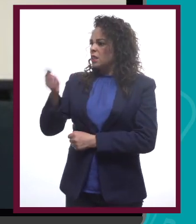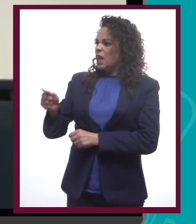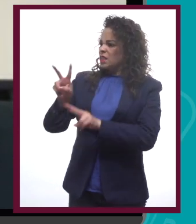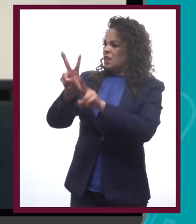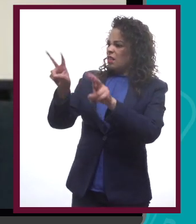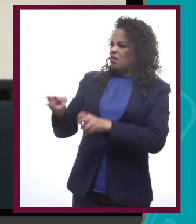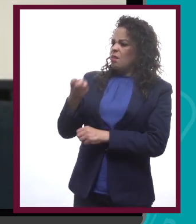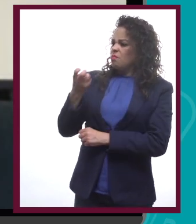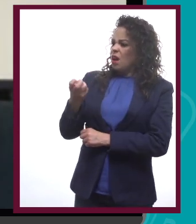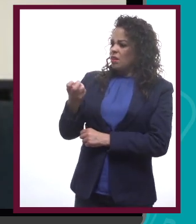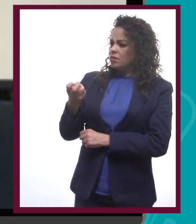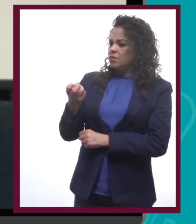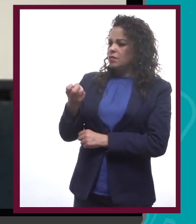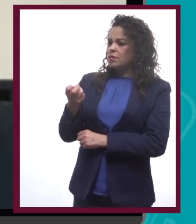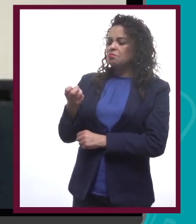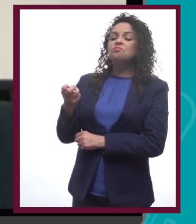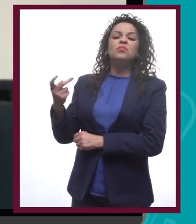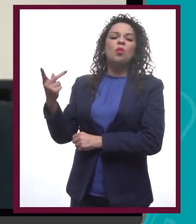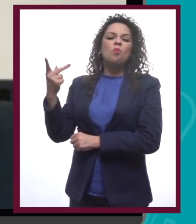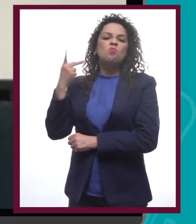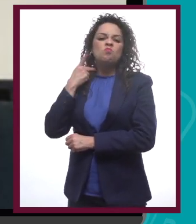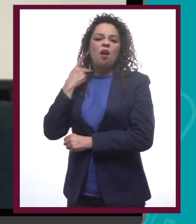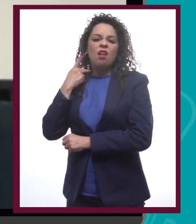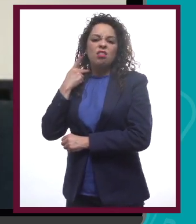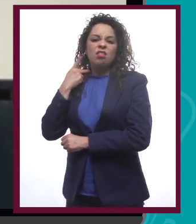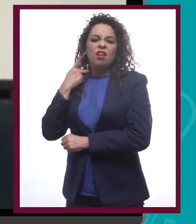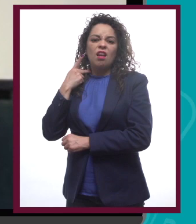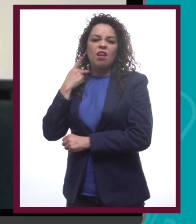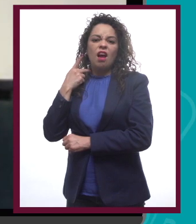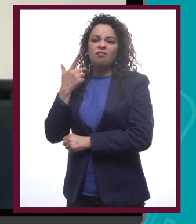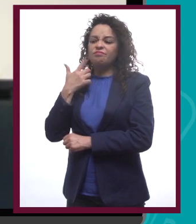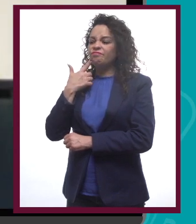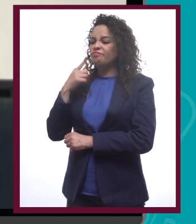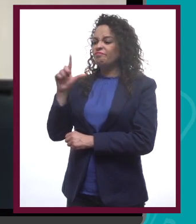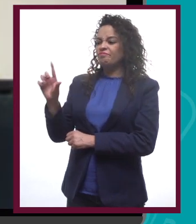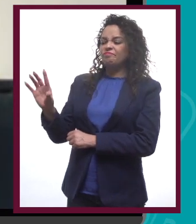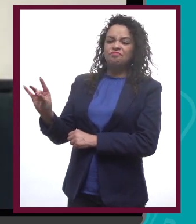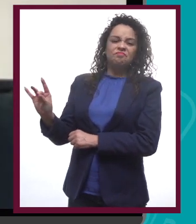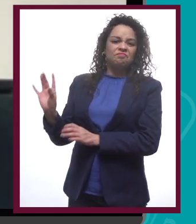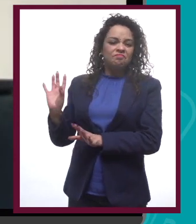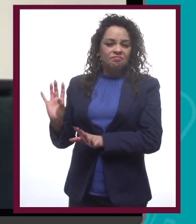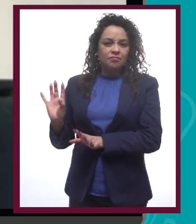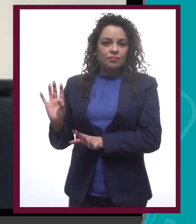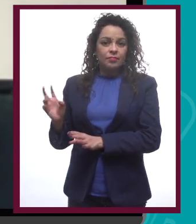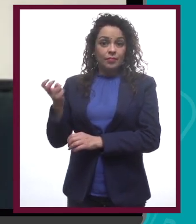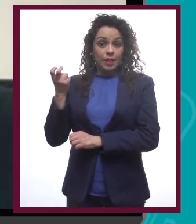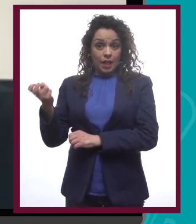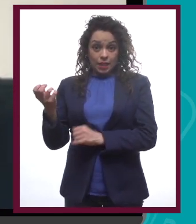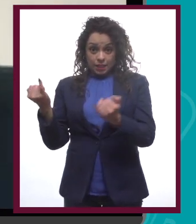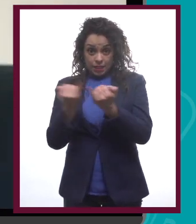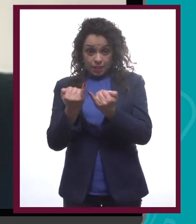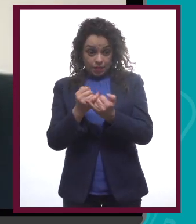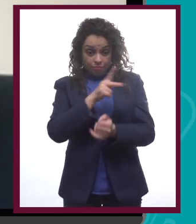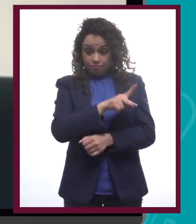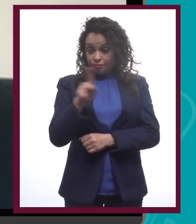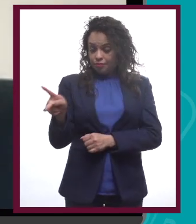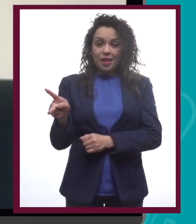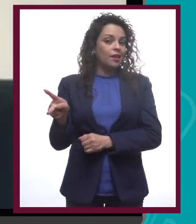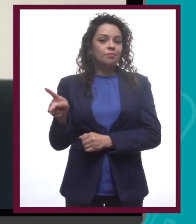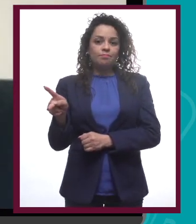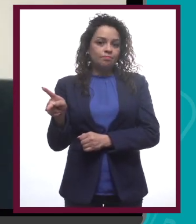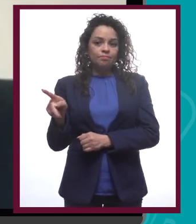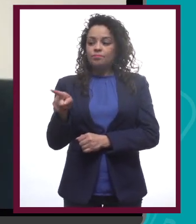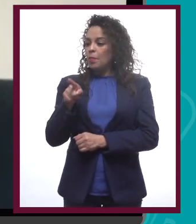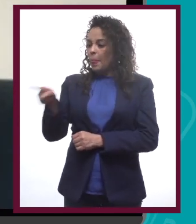desgraciadamente, se ha vuelto un tema de politiquería, que no es lo mismo que político. La politiquería tiene que ver